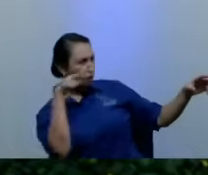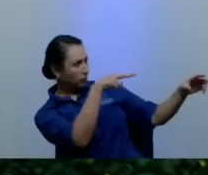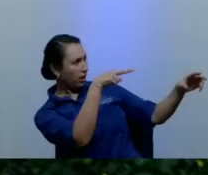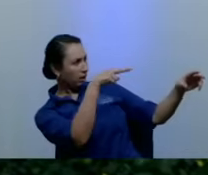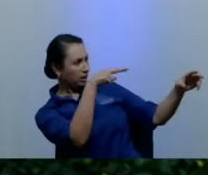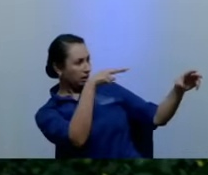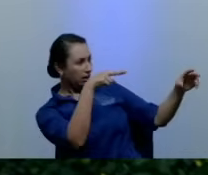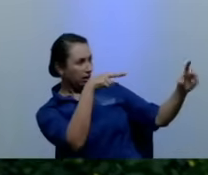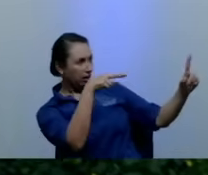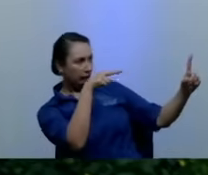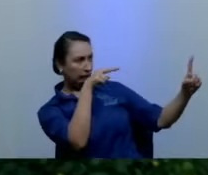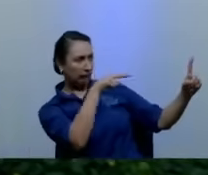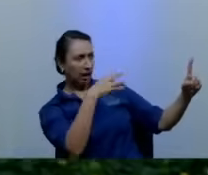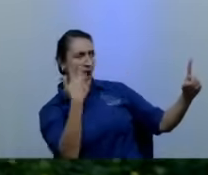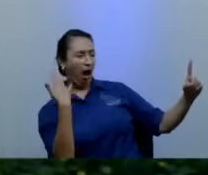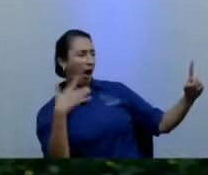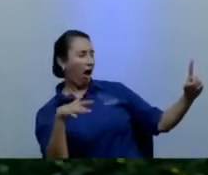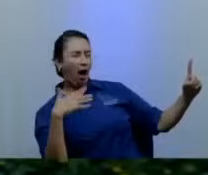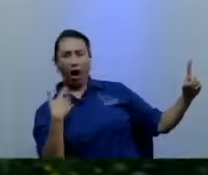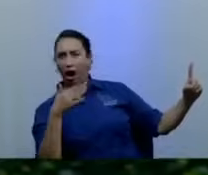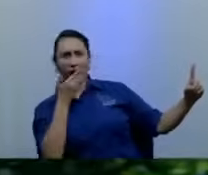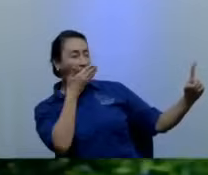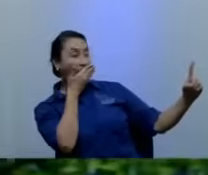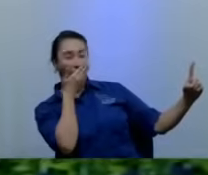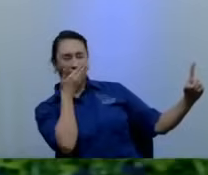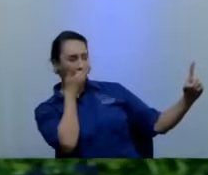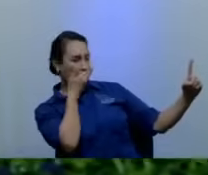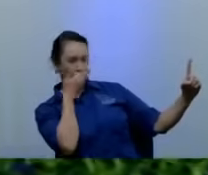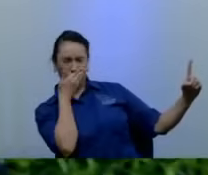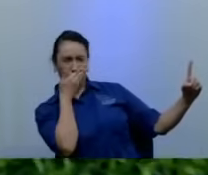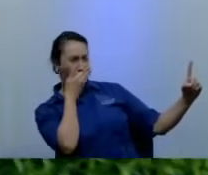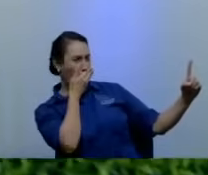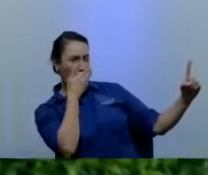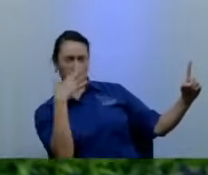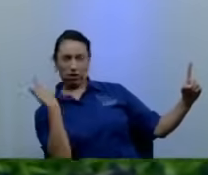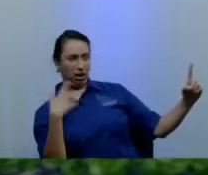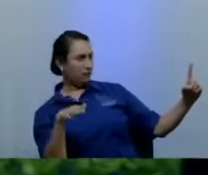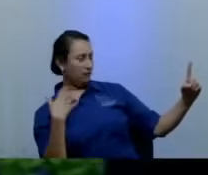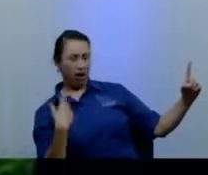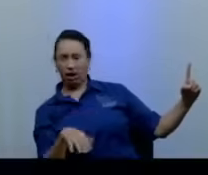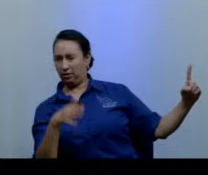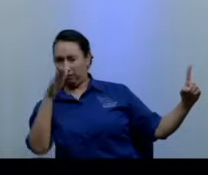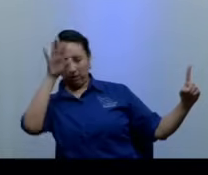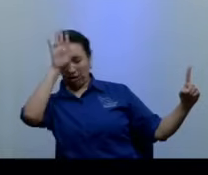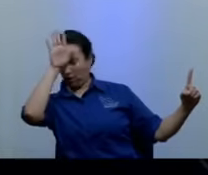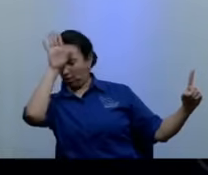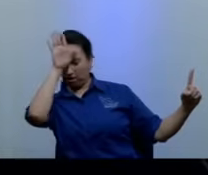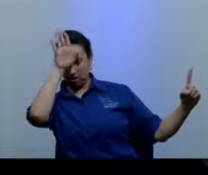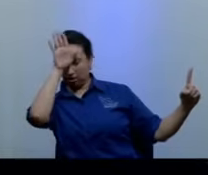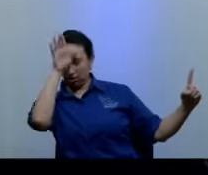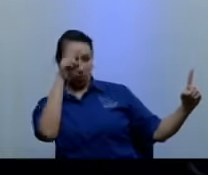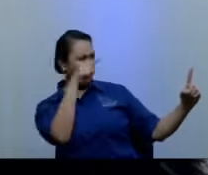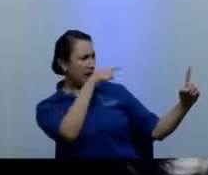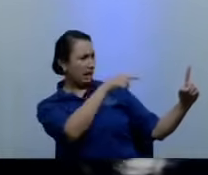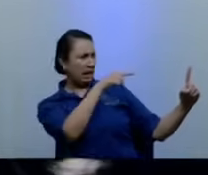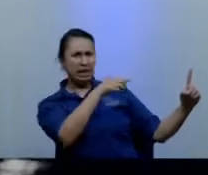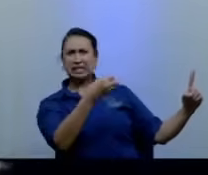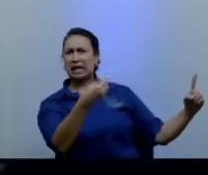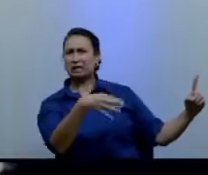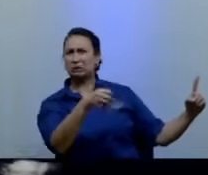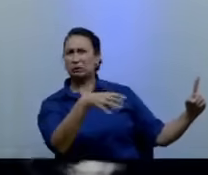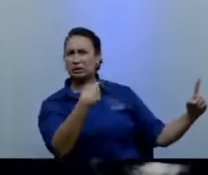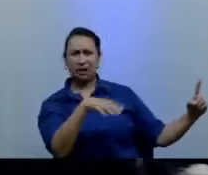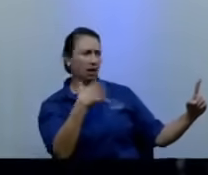dinero, hacen pedazos a ese profeta, miren hasta dónde ha caído la